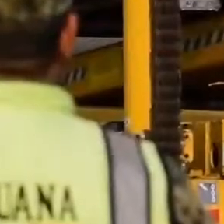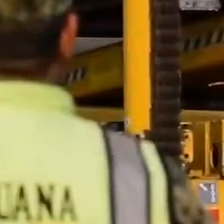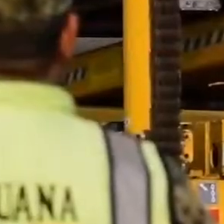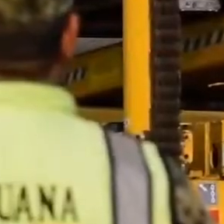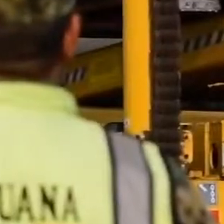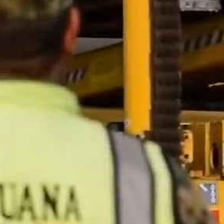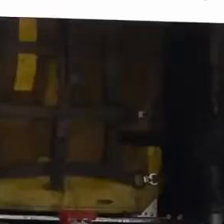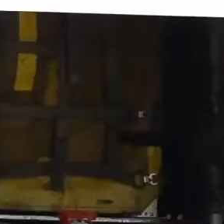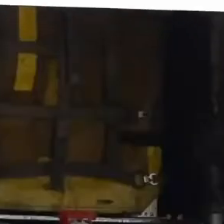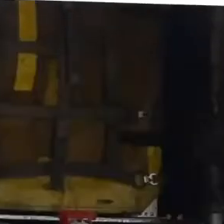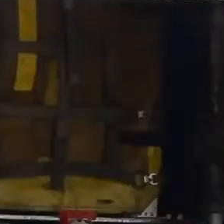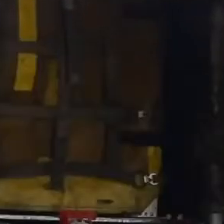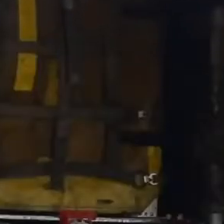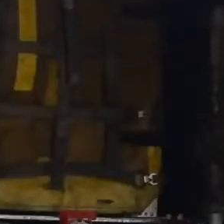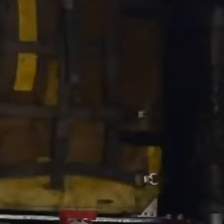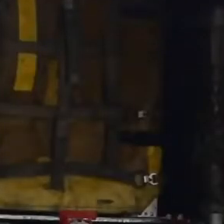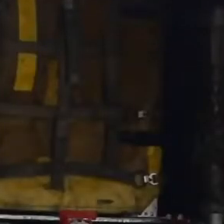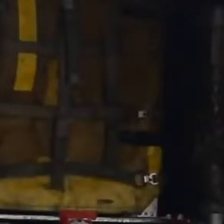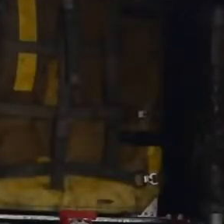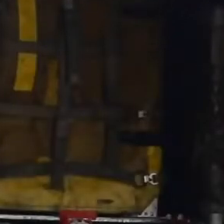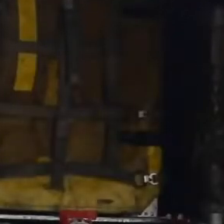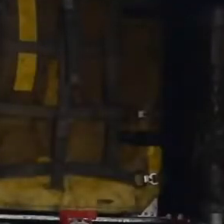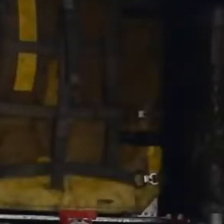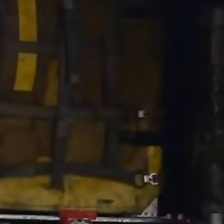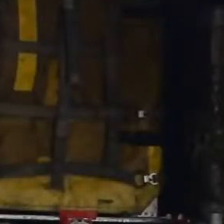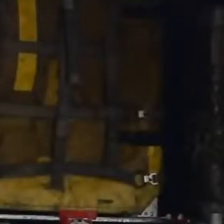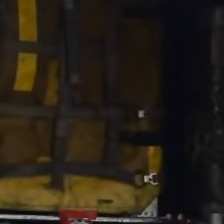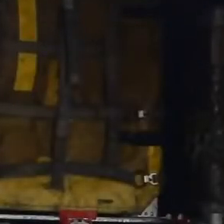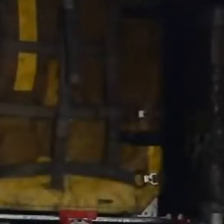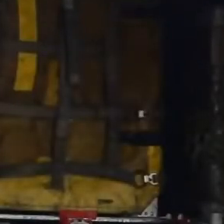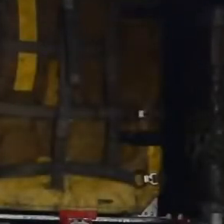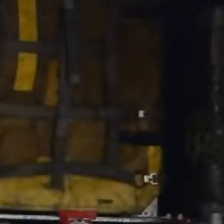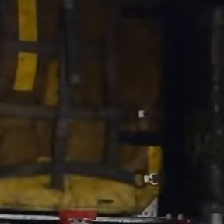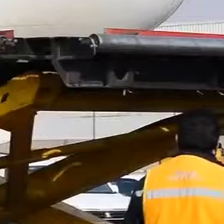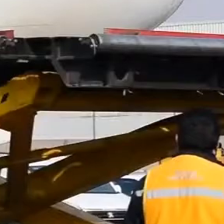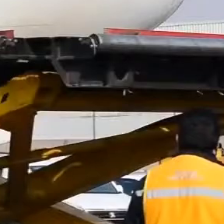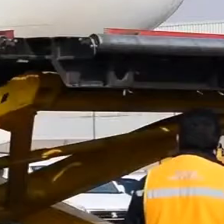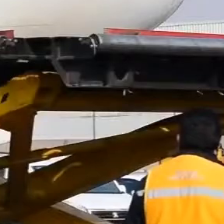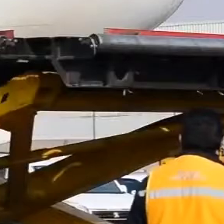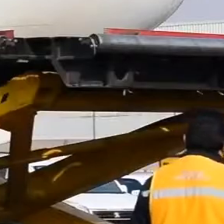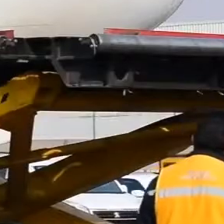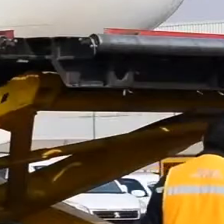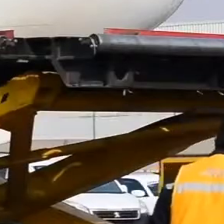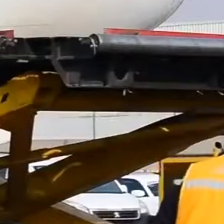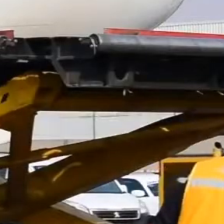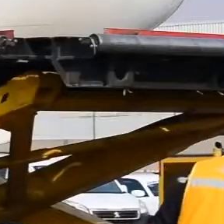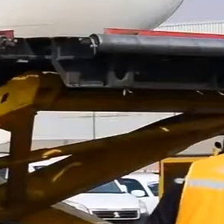Finalmente, este jueves también llegó al aeropuerto de la capital mexicana un embarque de Pfizer-BioNTech con